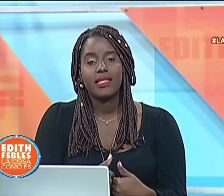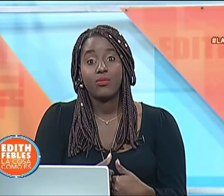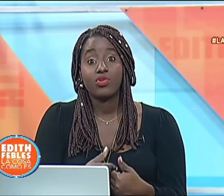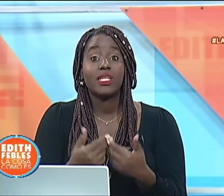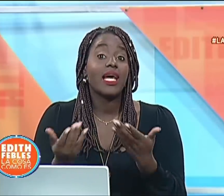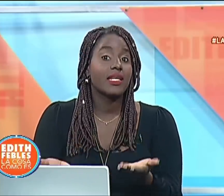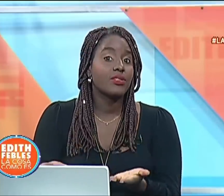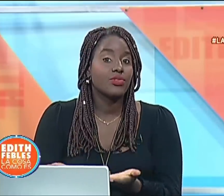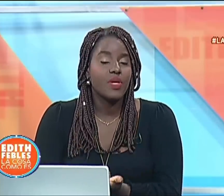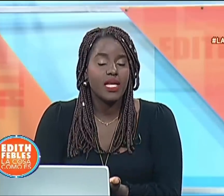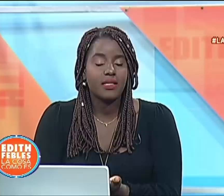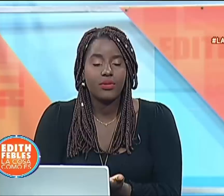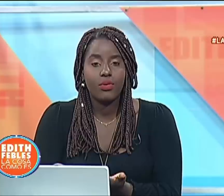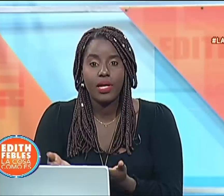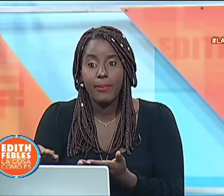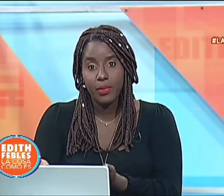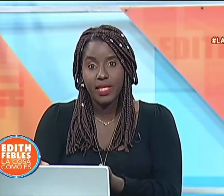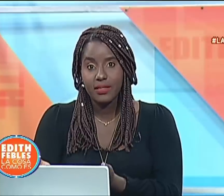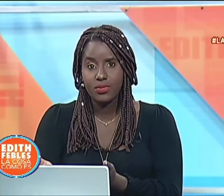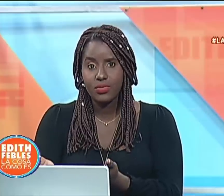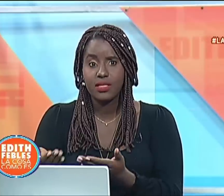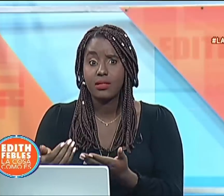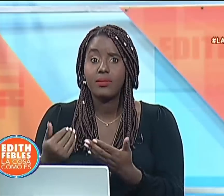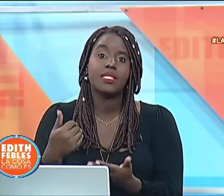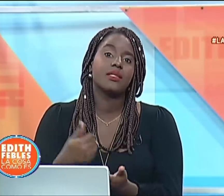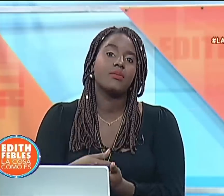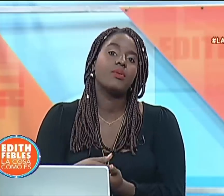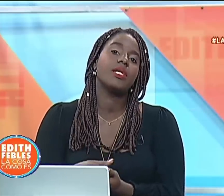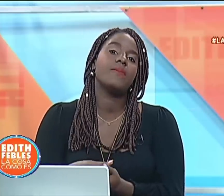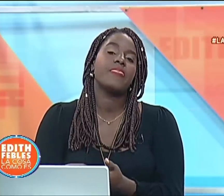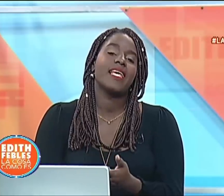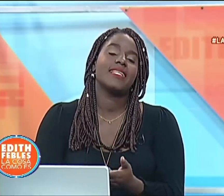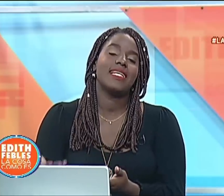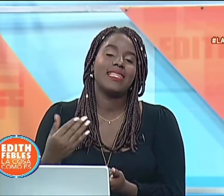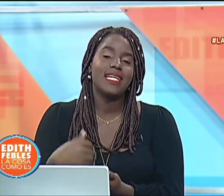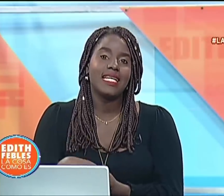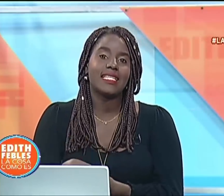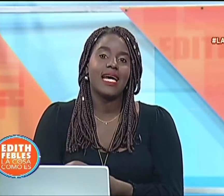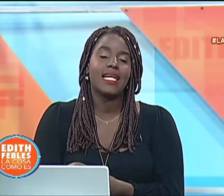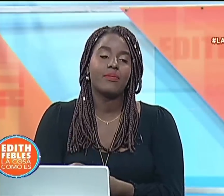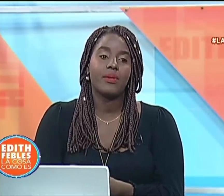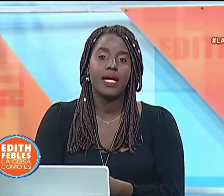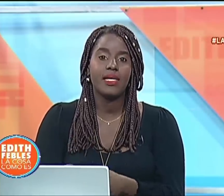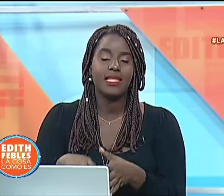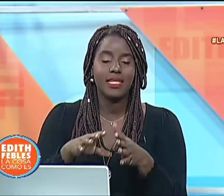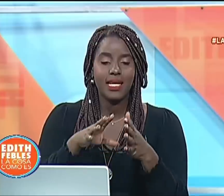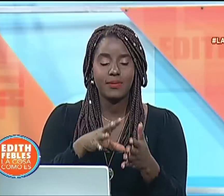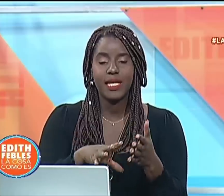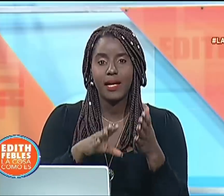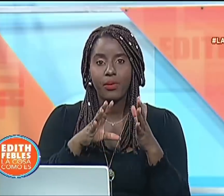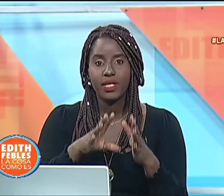demostrar que esos bienes o que la propiedad es suya, sino el Ministerio Público, es el que tiene que traer las pruebas